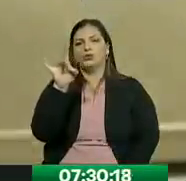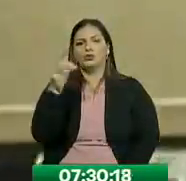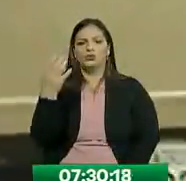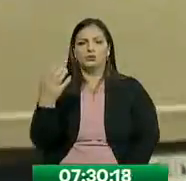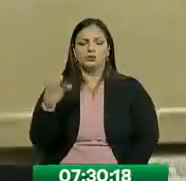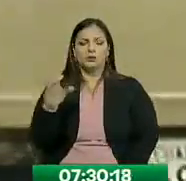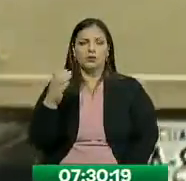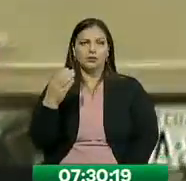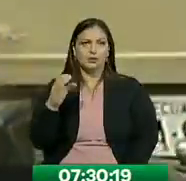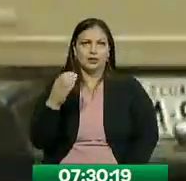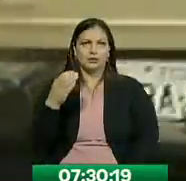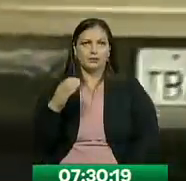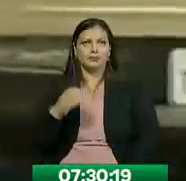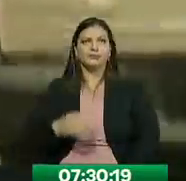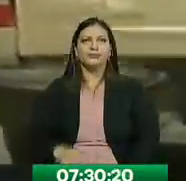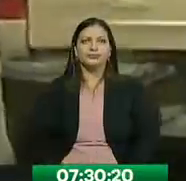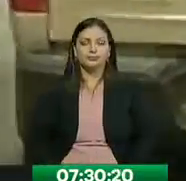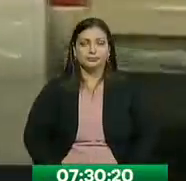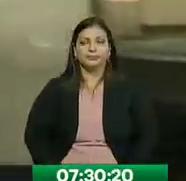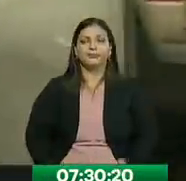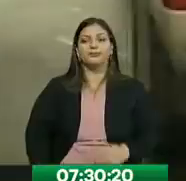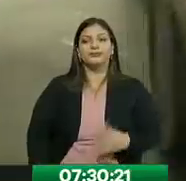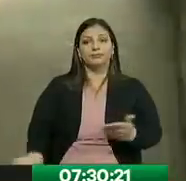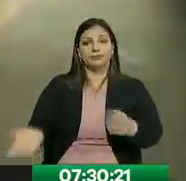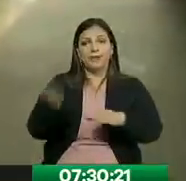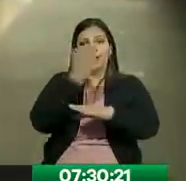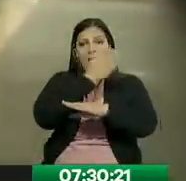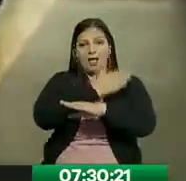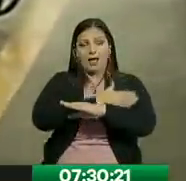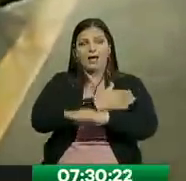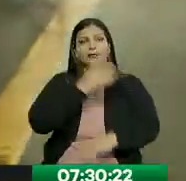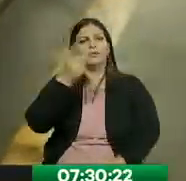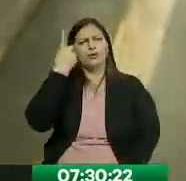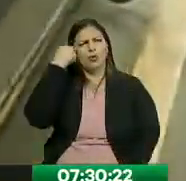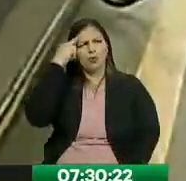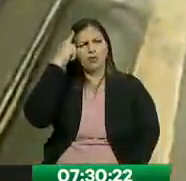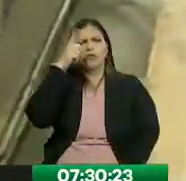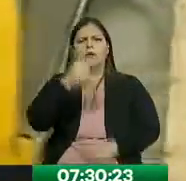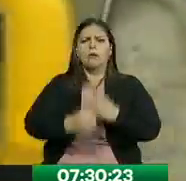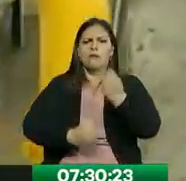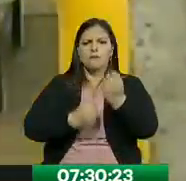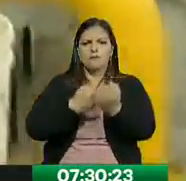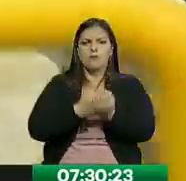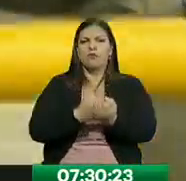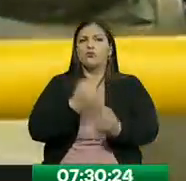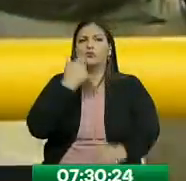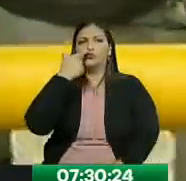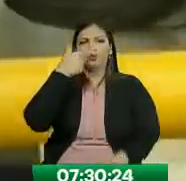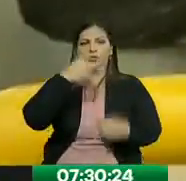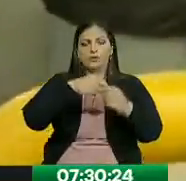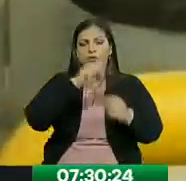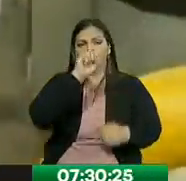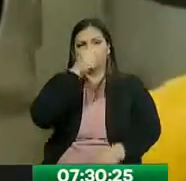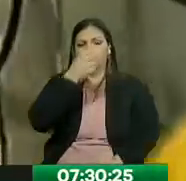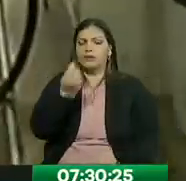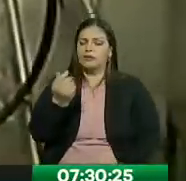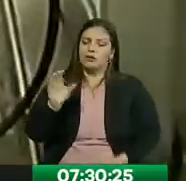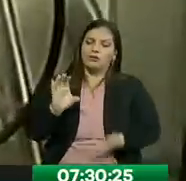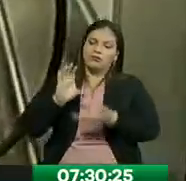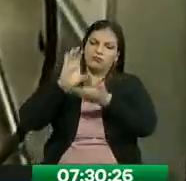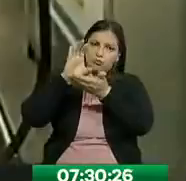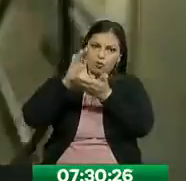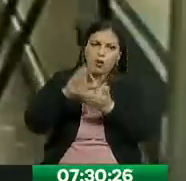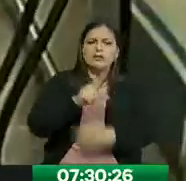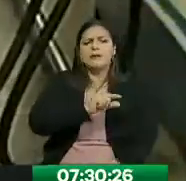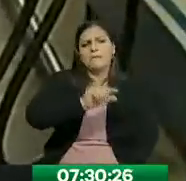$2.98, luego de que se le anulara el subsidio. Vamos a dialogar con los conductores para conocer qué opinan al respecto